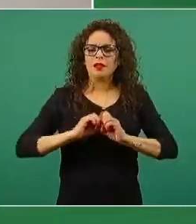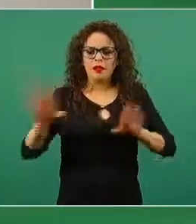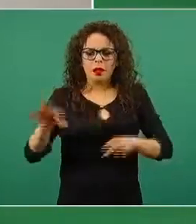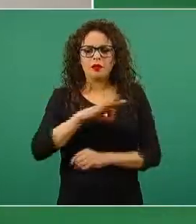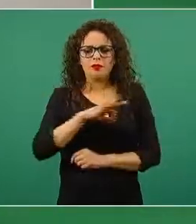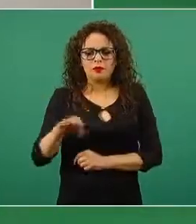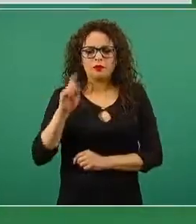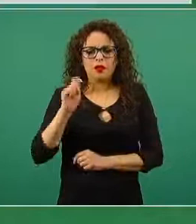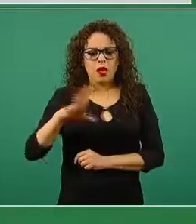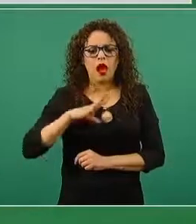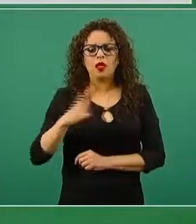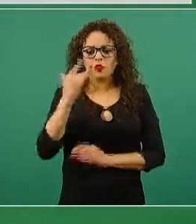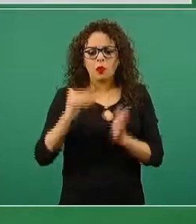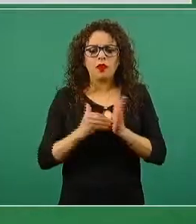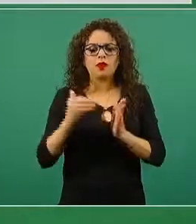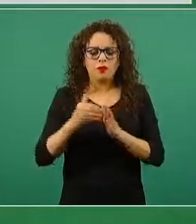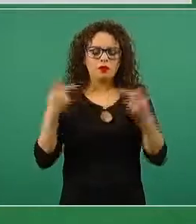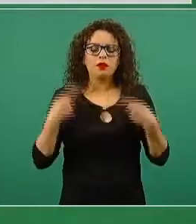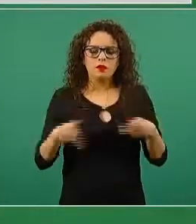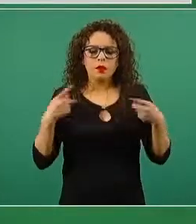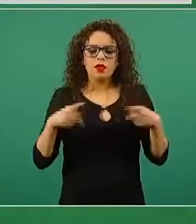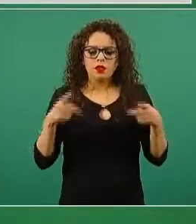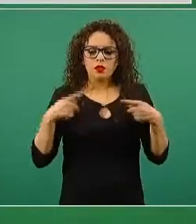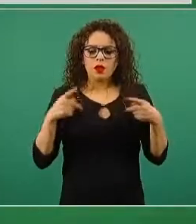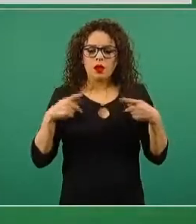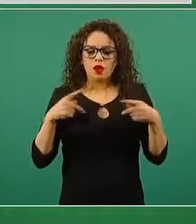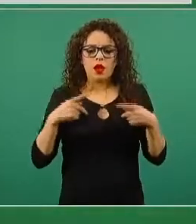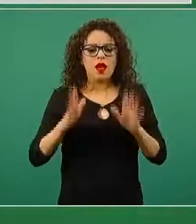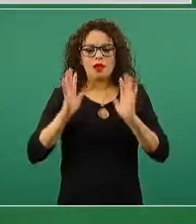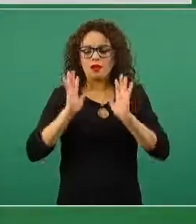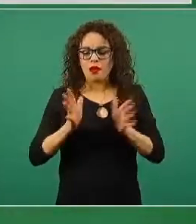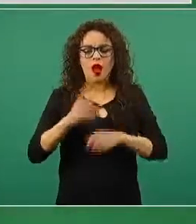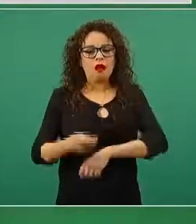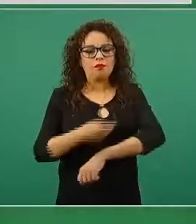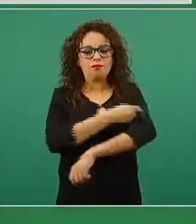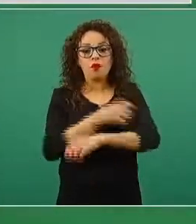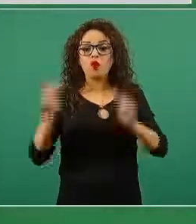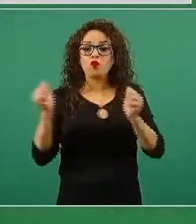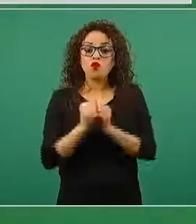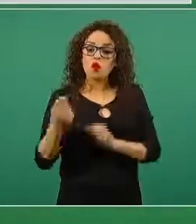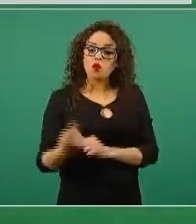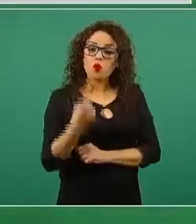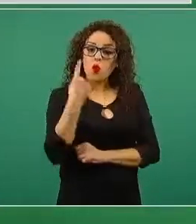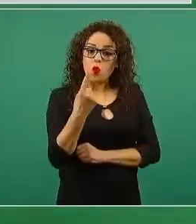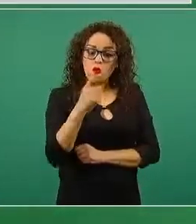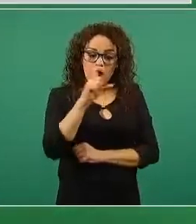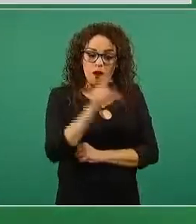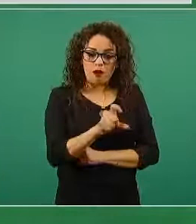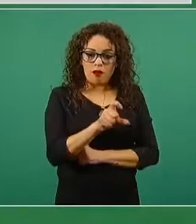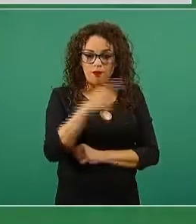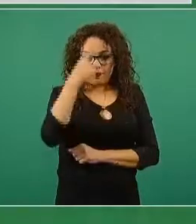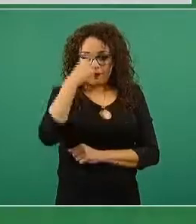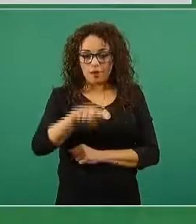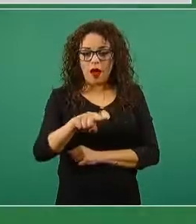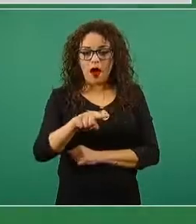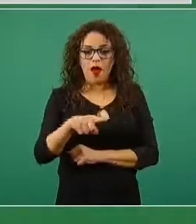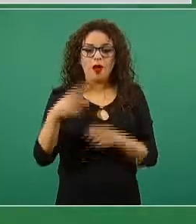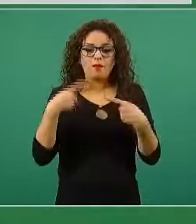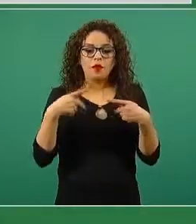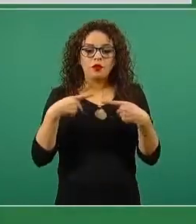a 50 millones de personas que inmunizadas, al menos con una dosis para las personas que le